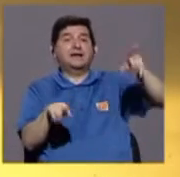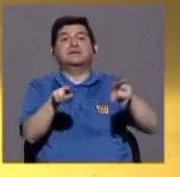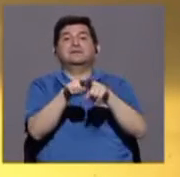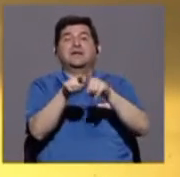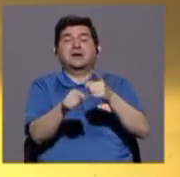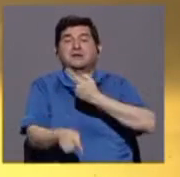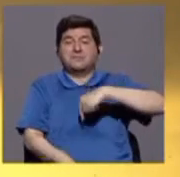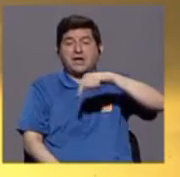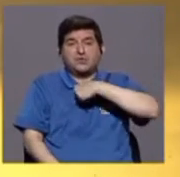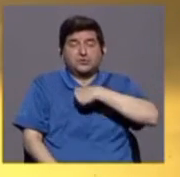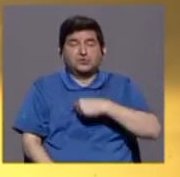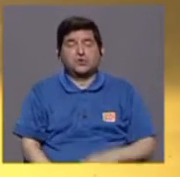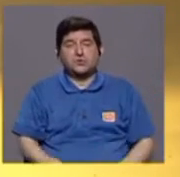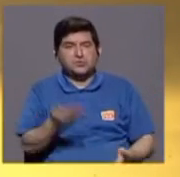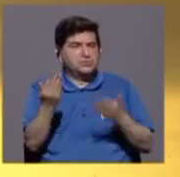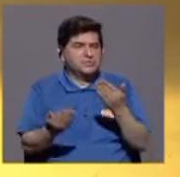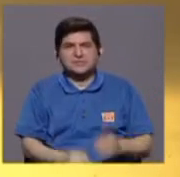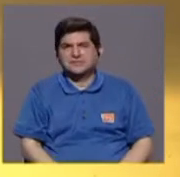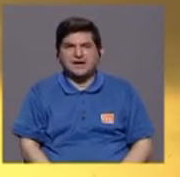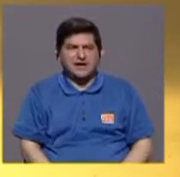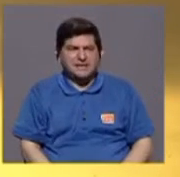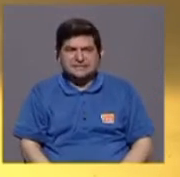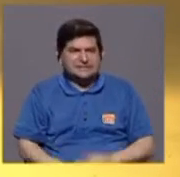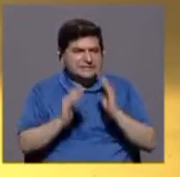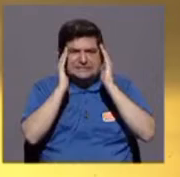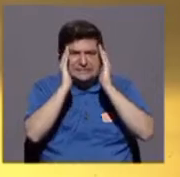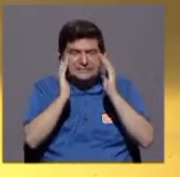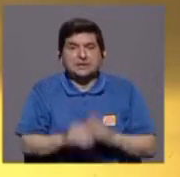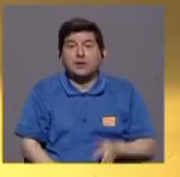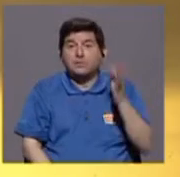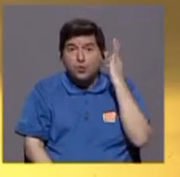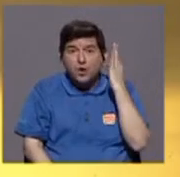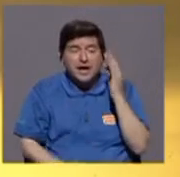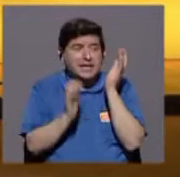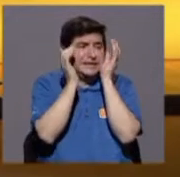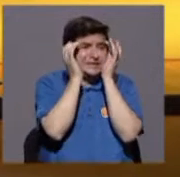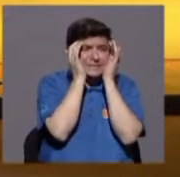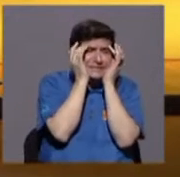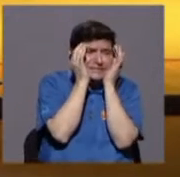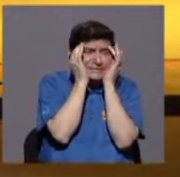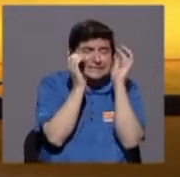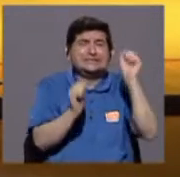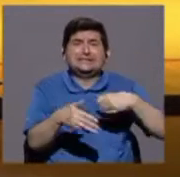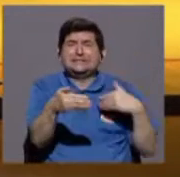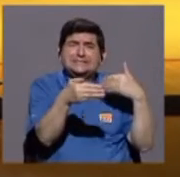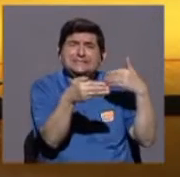somos bastante más desentendidos. Las mujeres sufren más de cerca